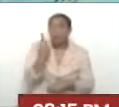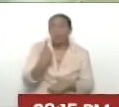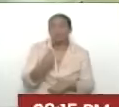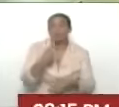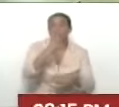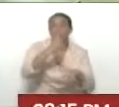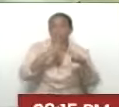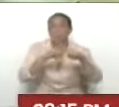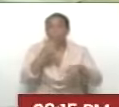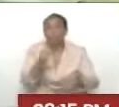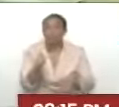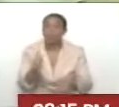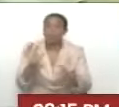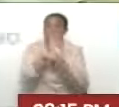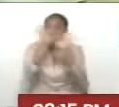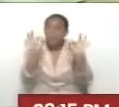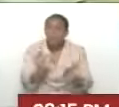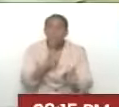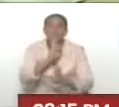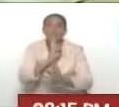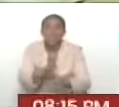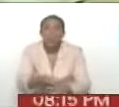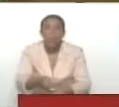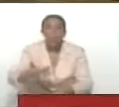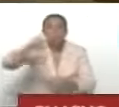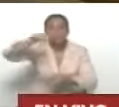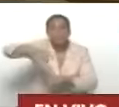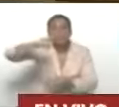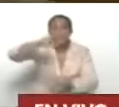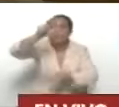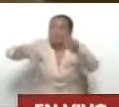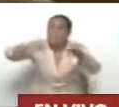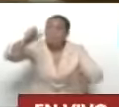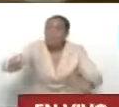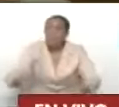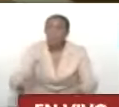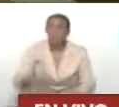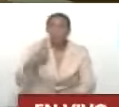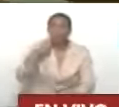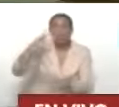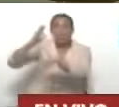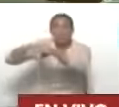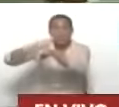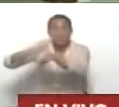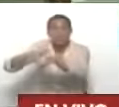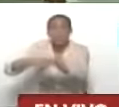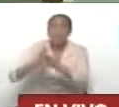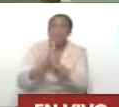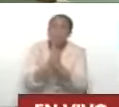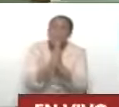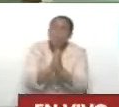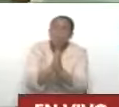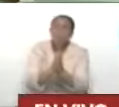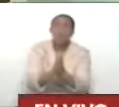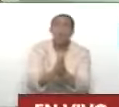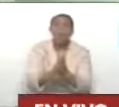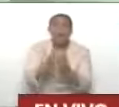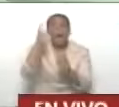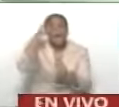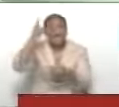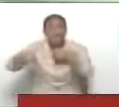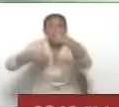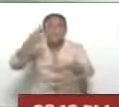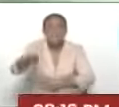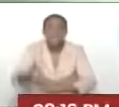CDI, del CA y del CAC. Nosotros hicimos la solicitud al siguiente día, y